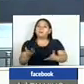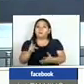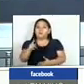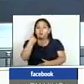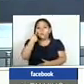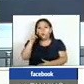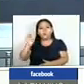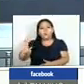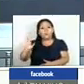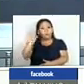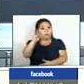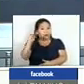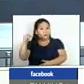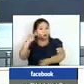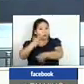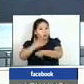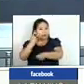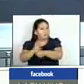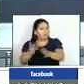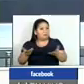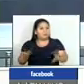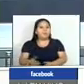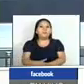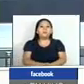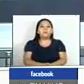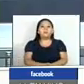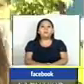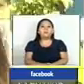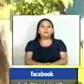situación epidemiológica de los guatemaltecos